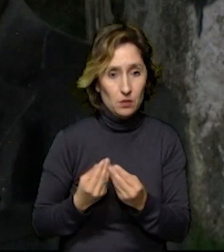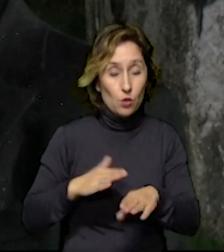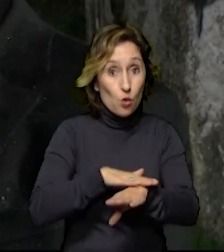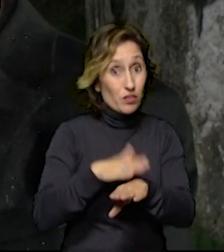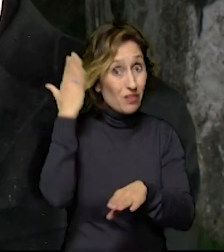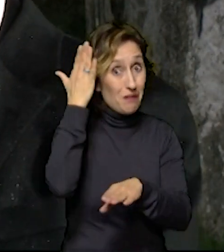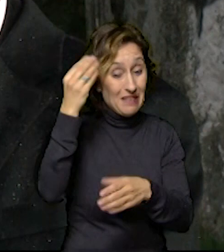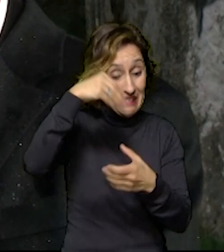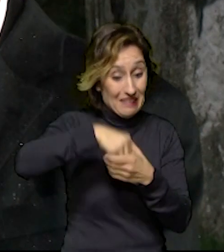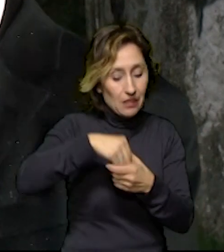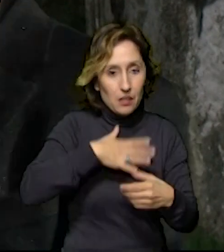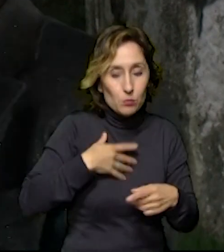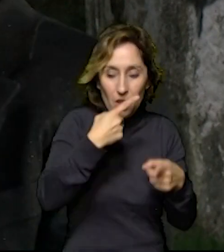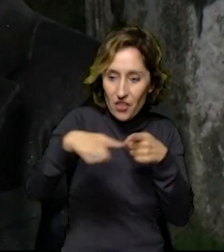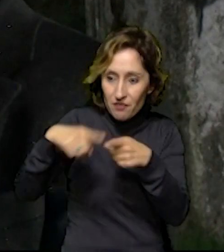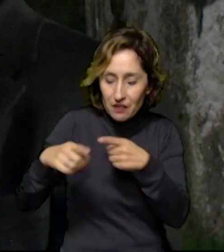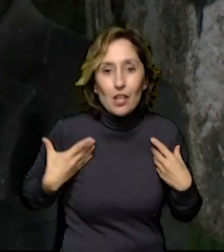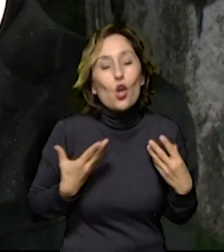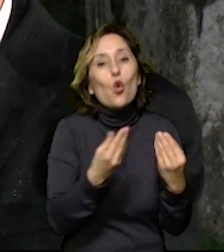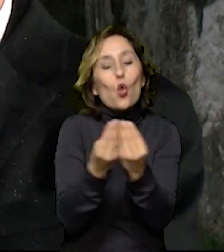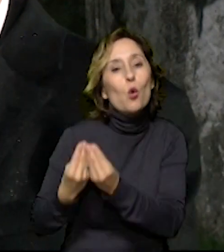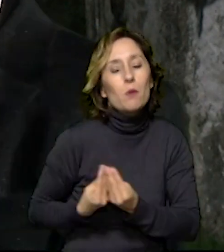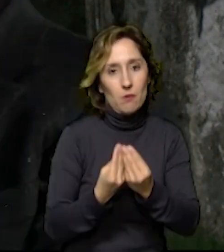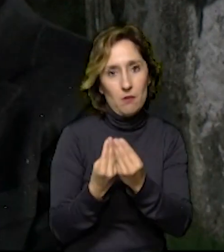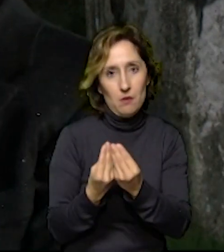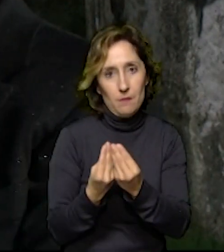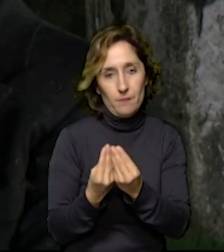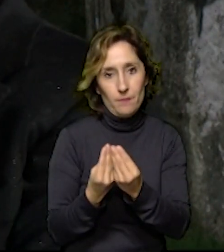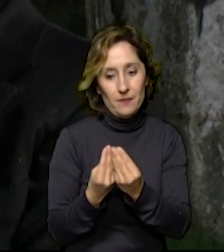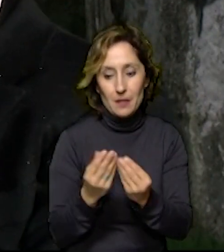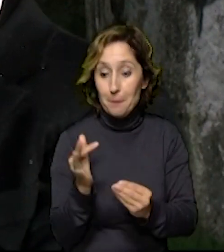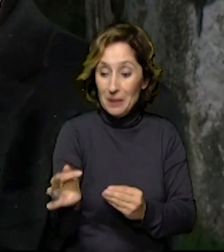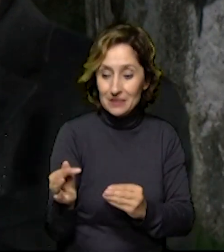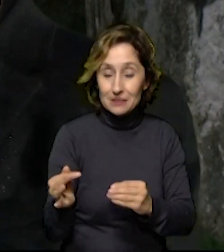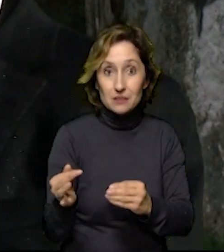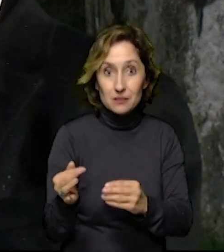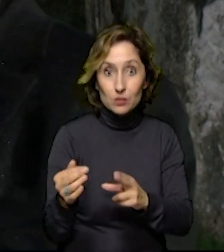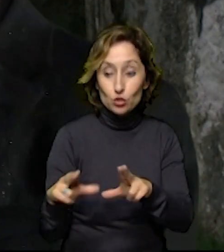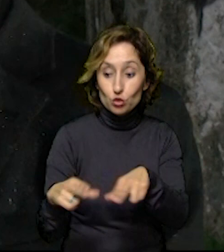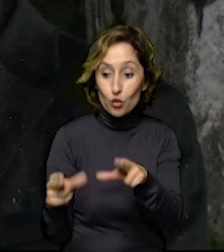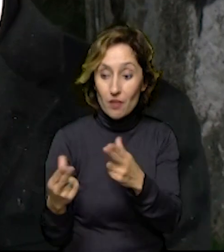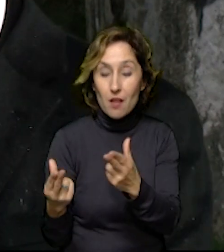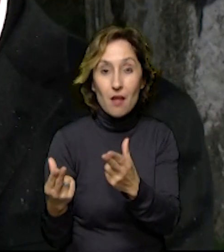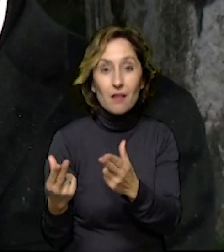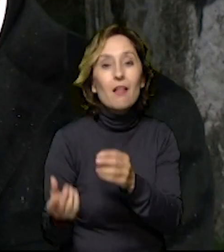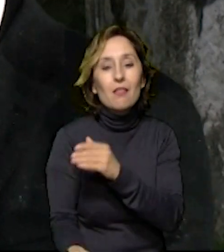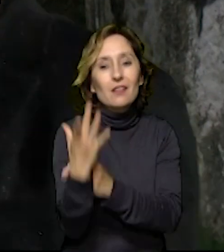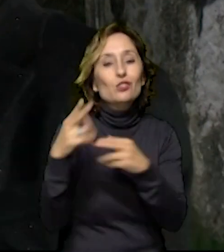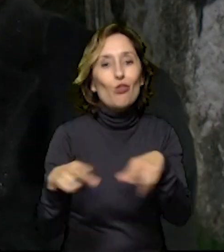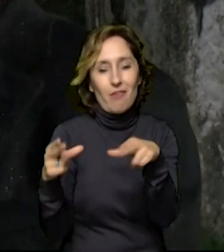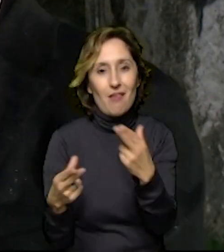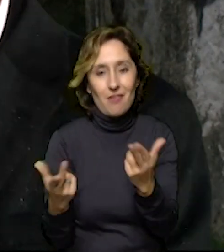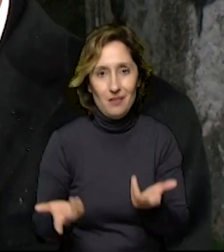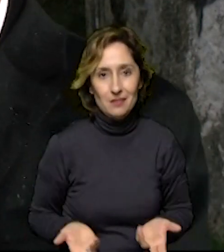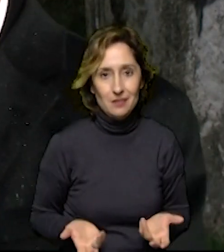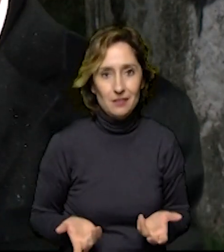el convivir entre diferentes, y si a esa convivencia entre diferentes le sumamos una agenda social, estamos construyendo sociedad. Y eso es lo